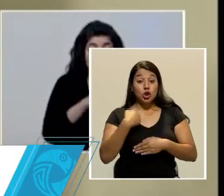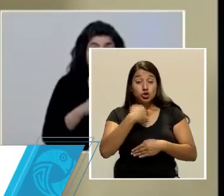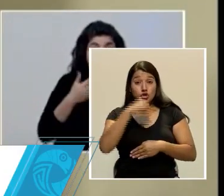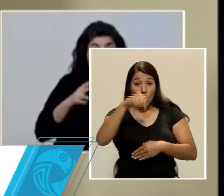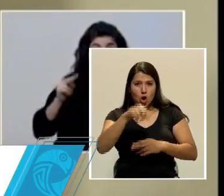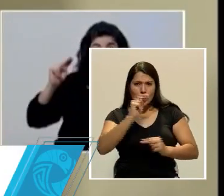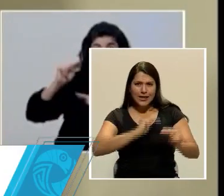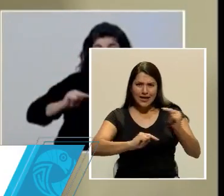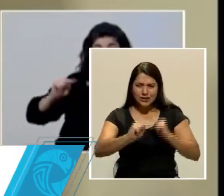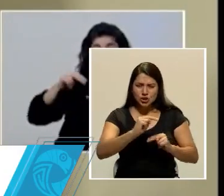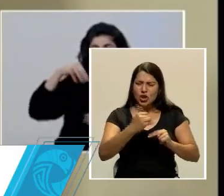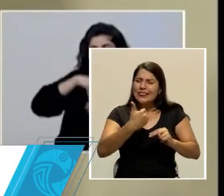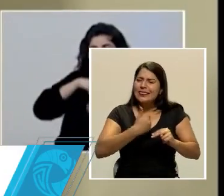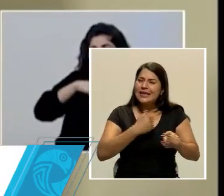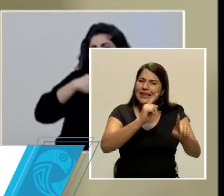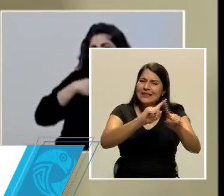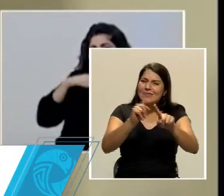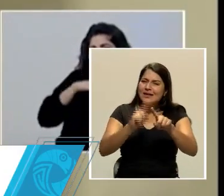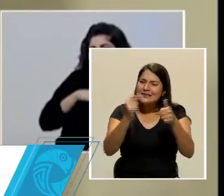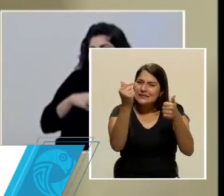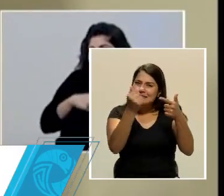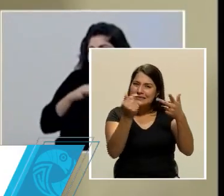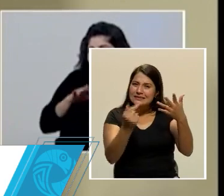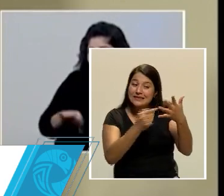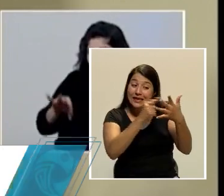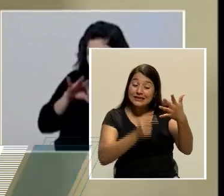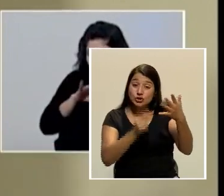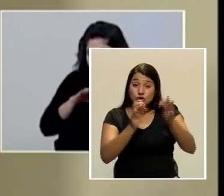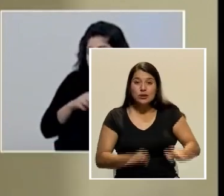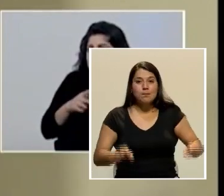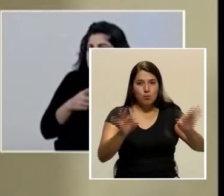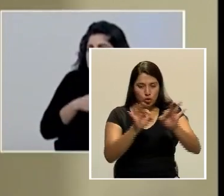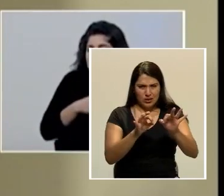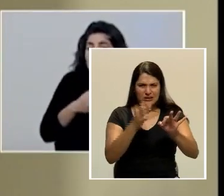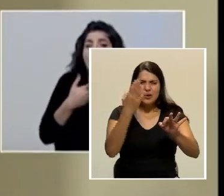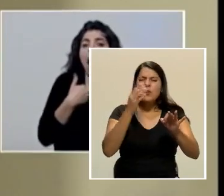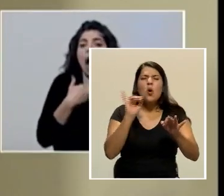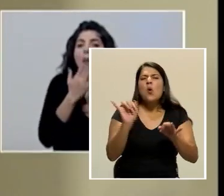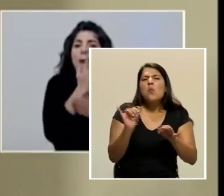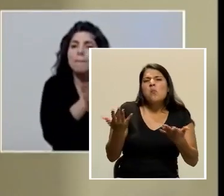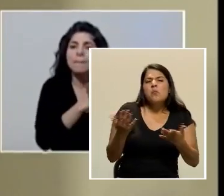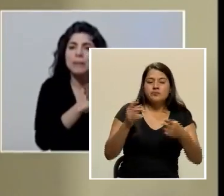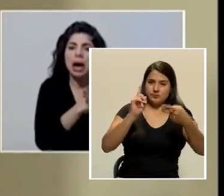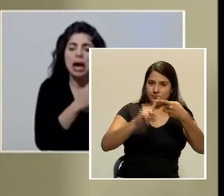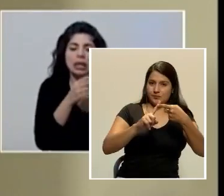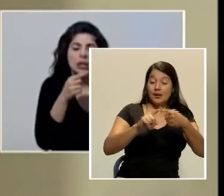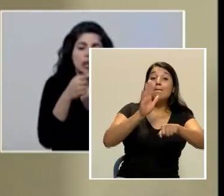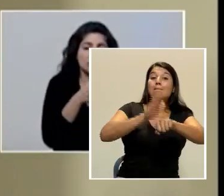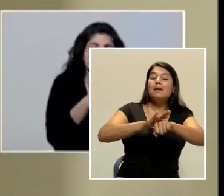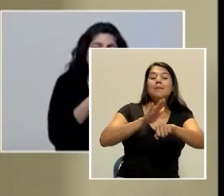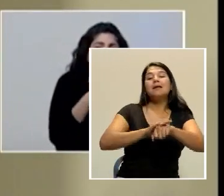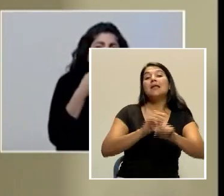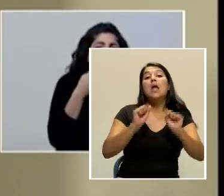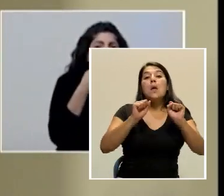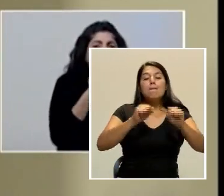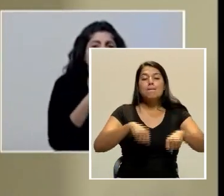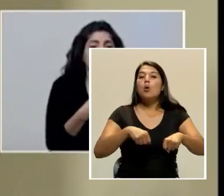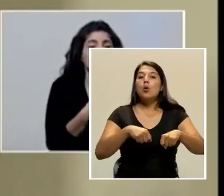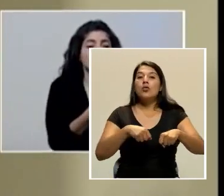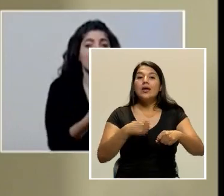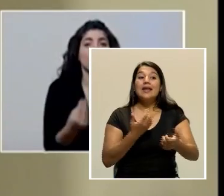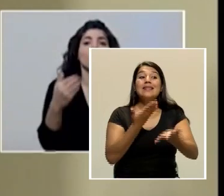a atender necesidades de personas más vulnerables y afectadas por la crisis. Así lo explicó la ministra de Trabajo, Yanina Dinarte.